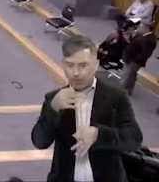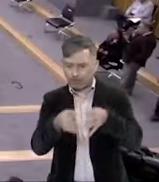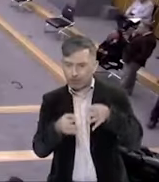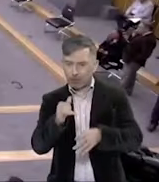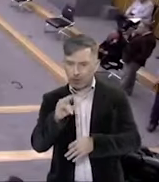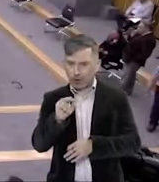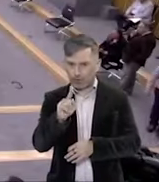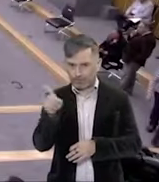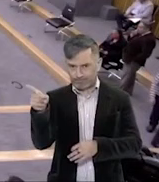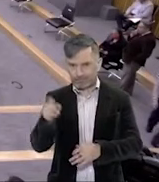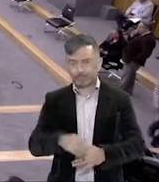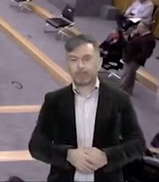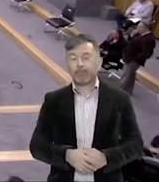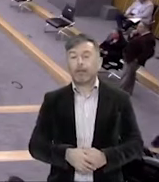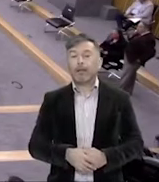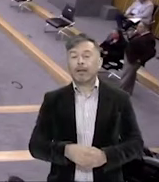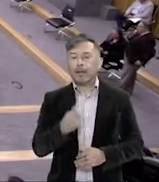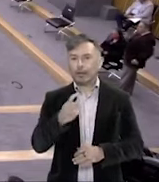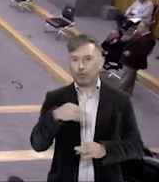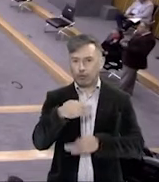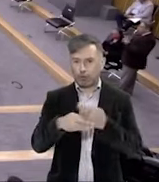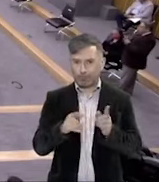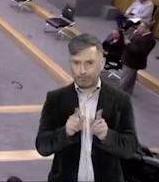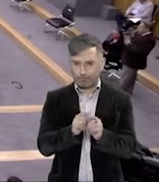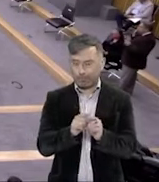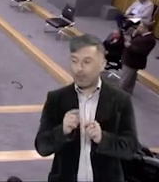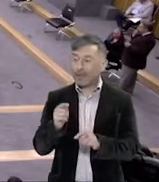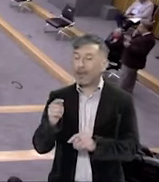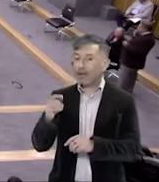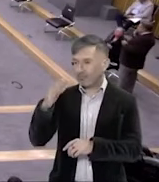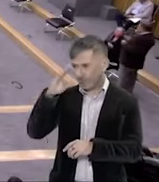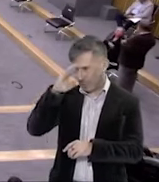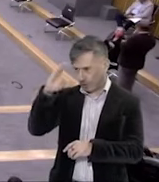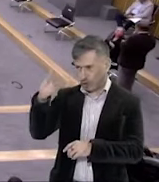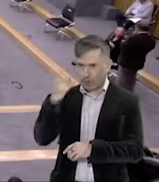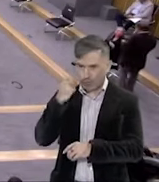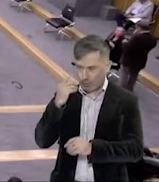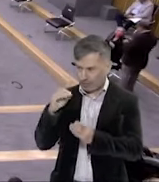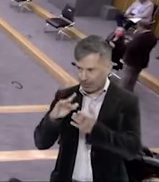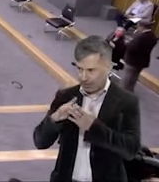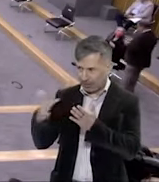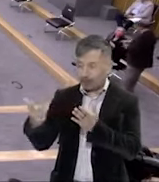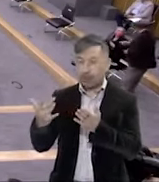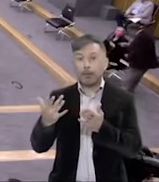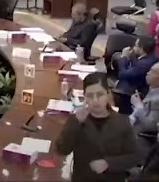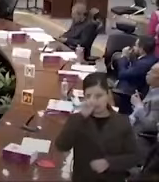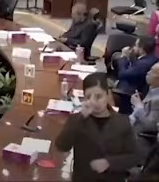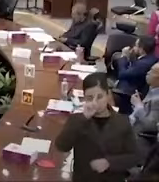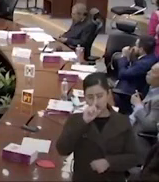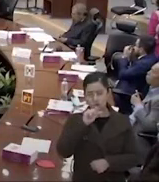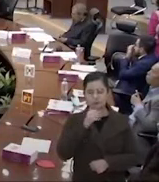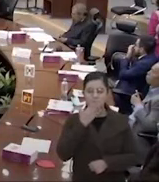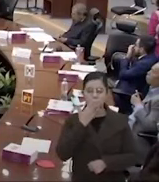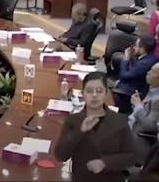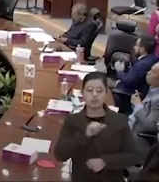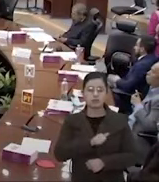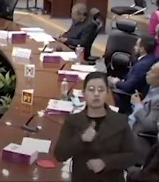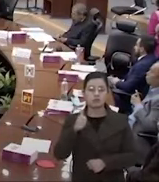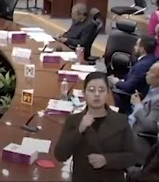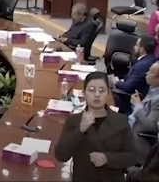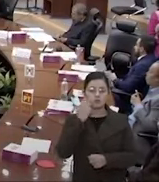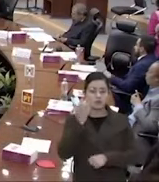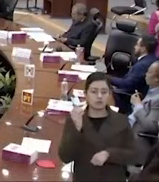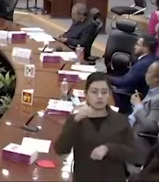Hola Carmen muy buenos días el Instituto Nacional electoral impuso una sanción de 97 millones de pesos para el partido